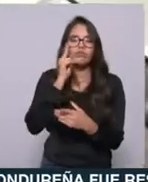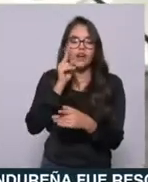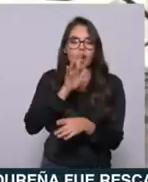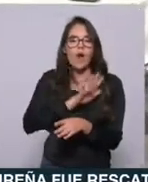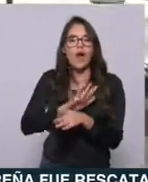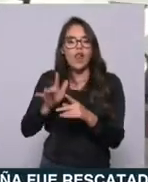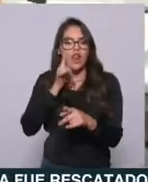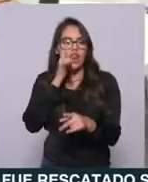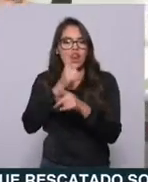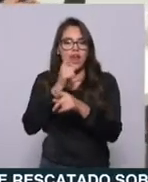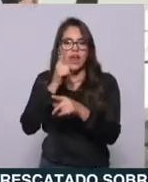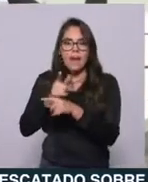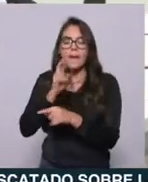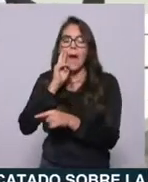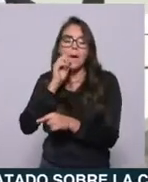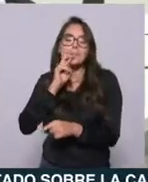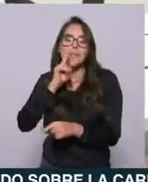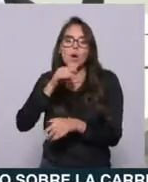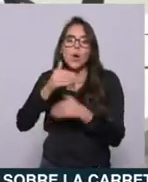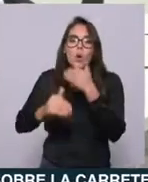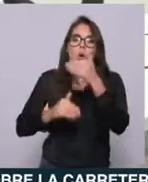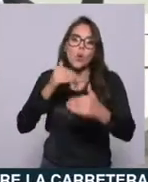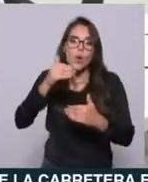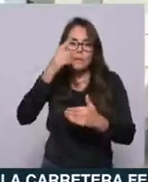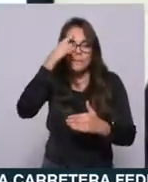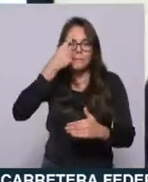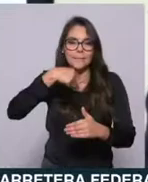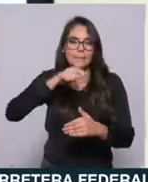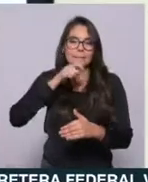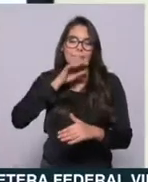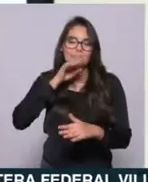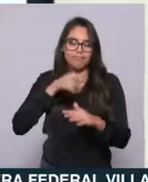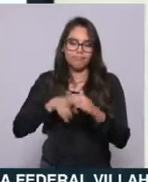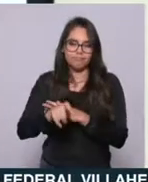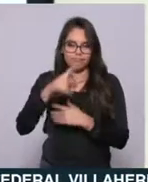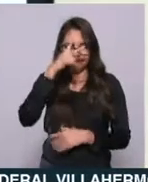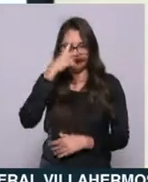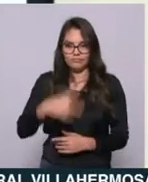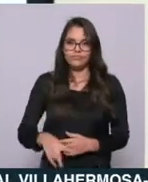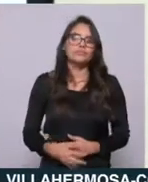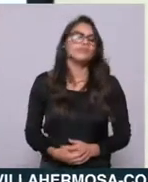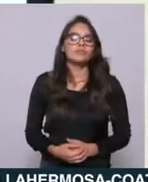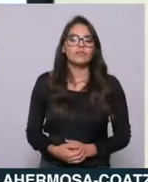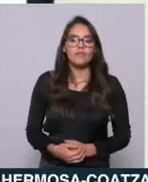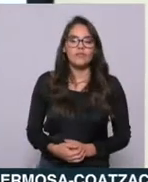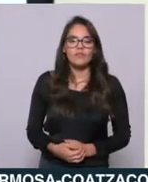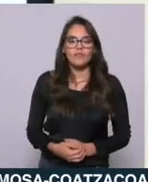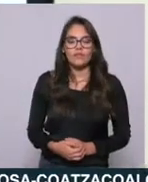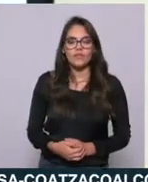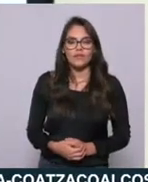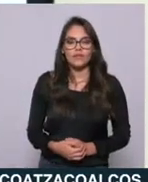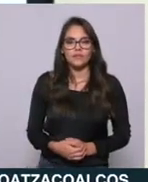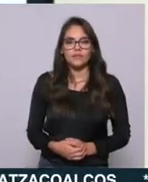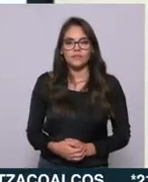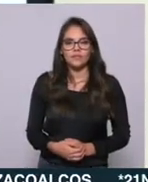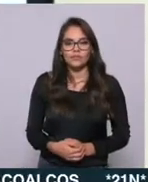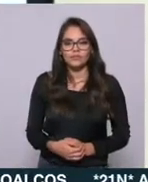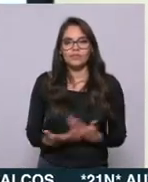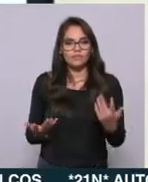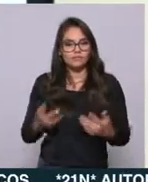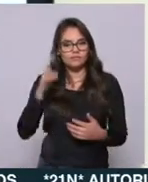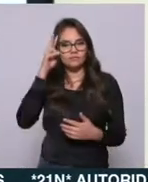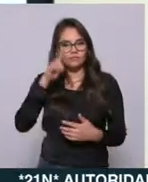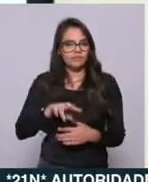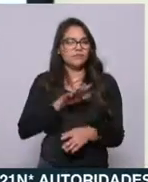valorar los avances de los sistemas anticorrupción en México. El asunto más importante de los centros de fusión de inteligencia, que es